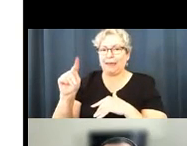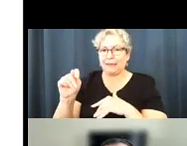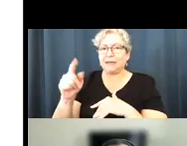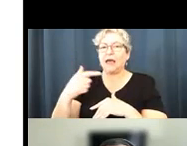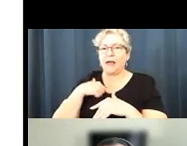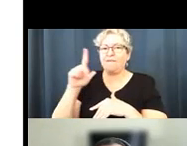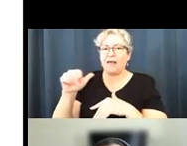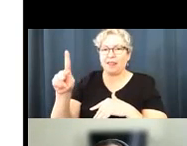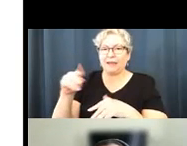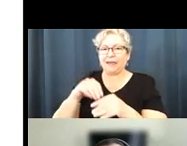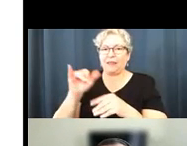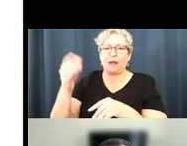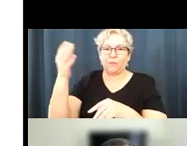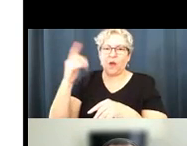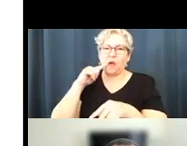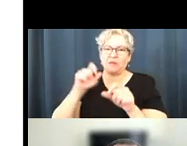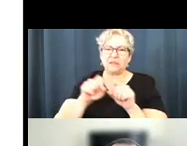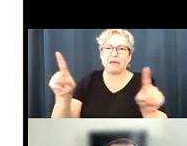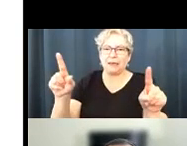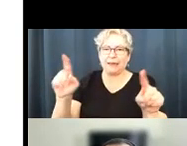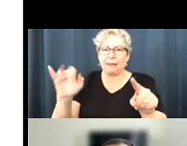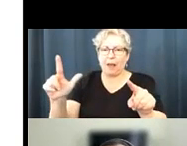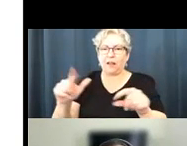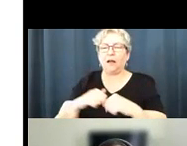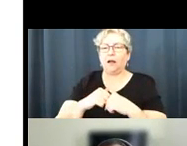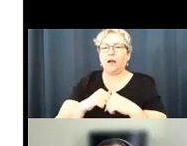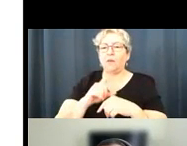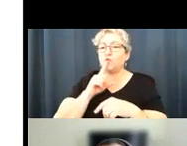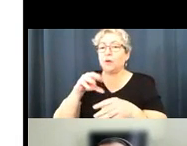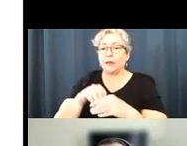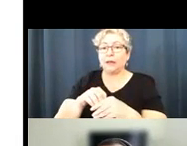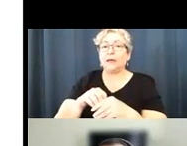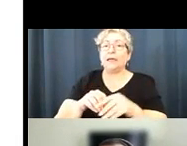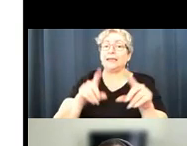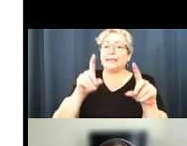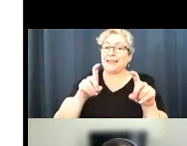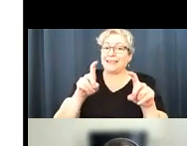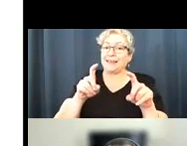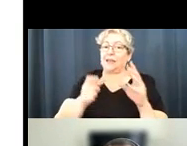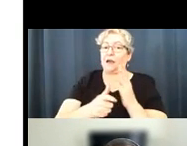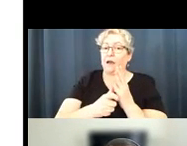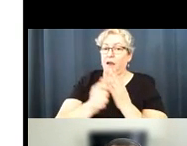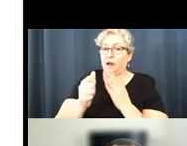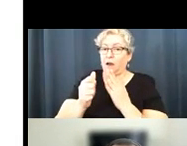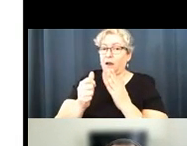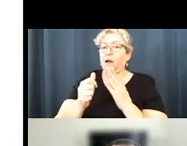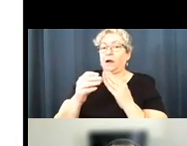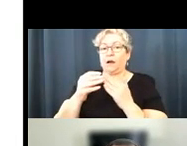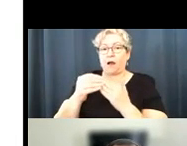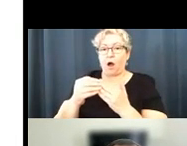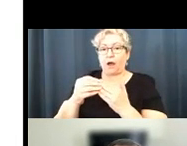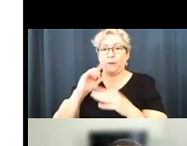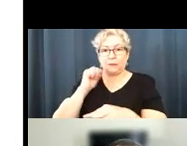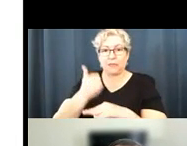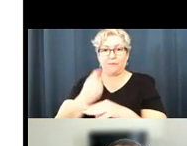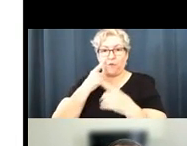nuestro toolkit para la semana que viene, y hay un enlace para que usted pueda ver. Aquí lo que tenemos, una guía de prueba